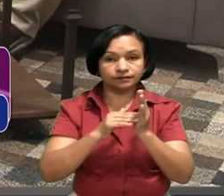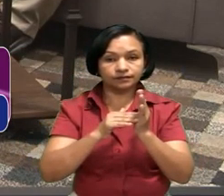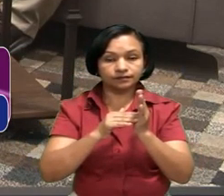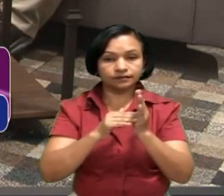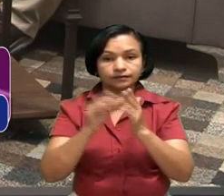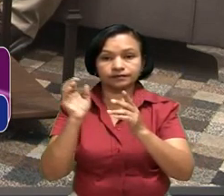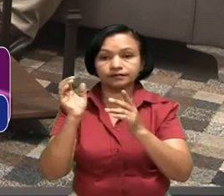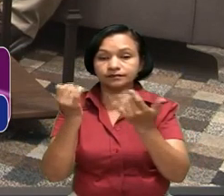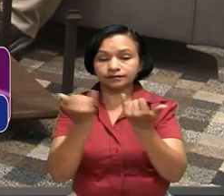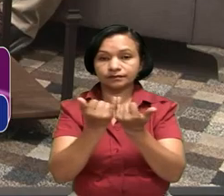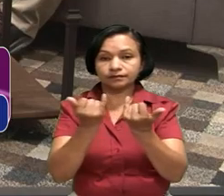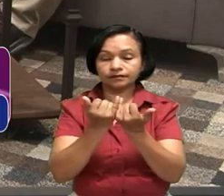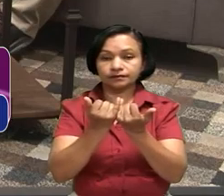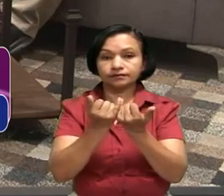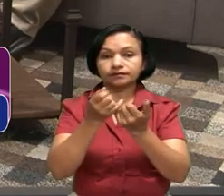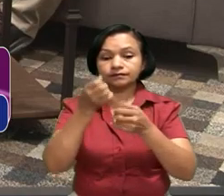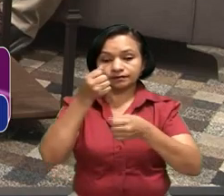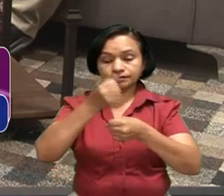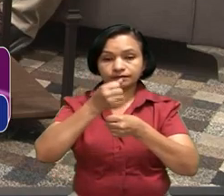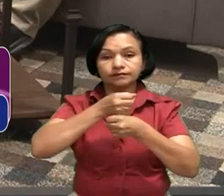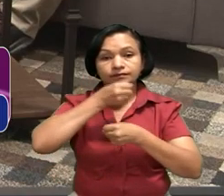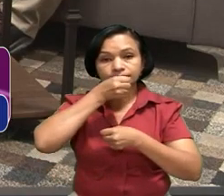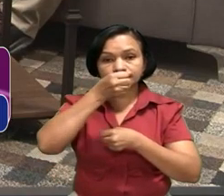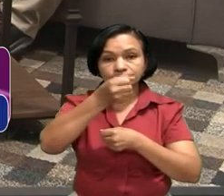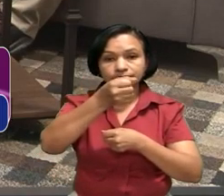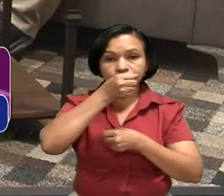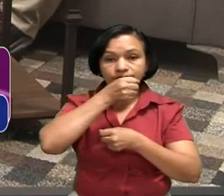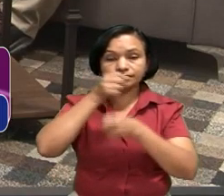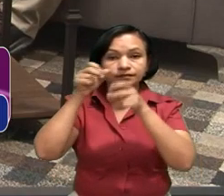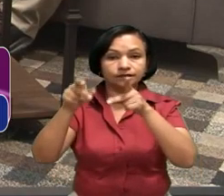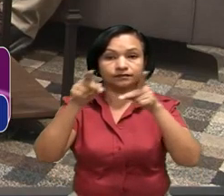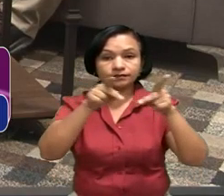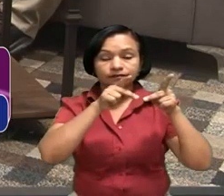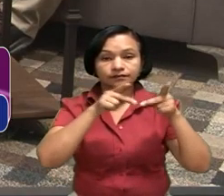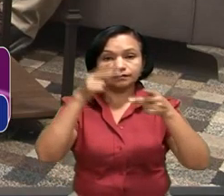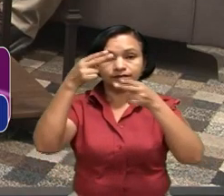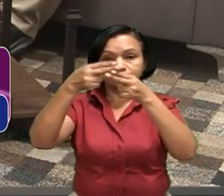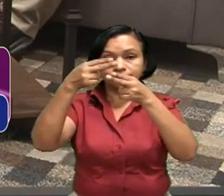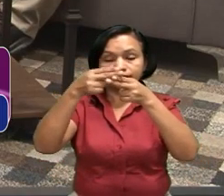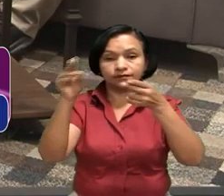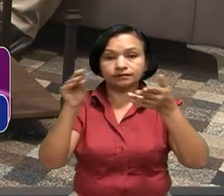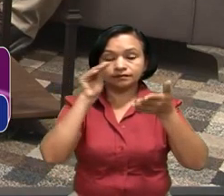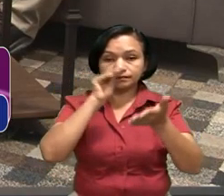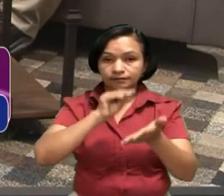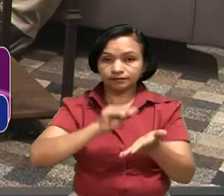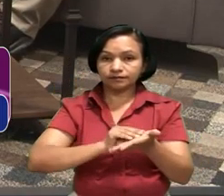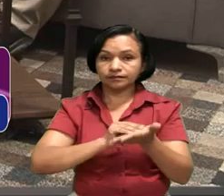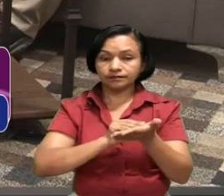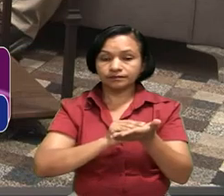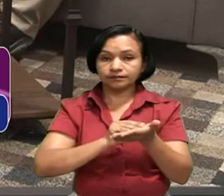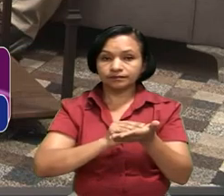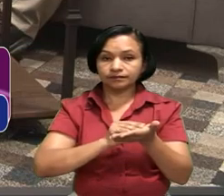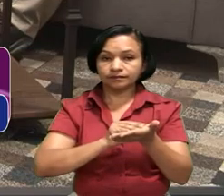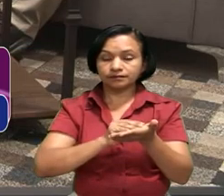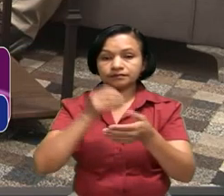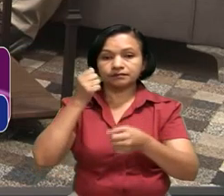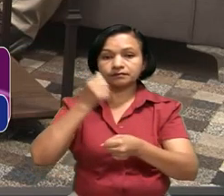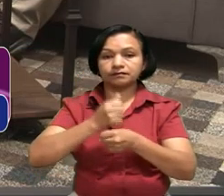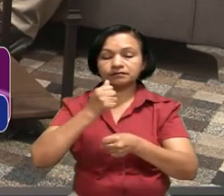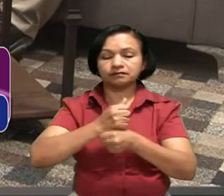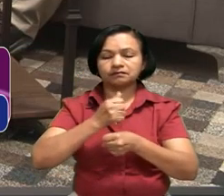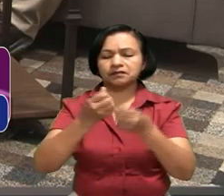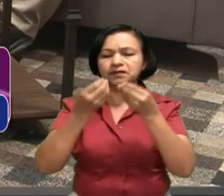en ejercicio pero este dije registrado registrado que en el desempleo cualquier